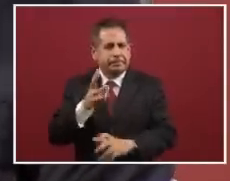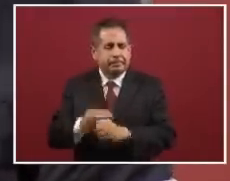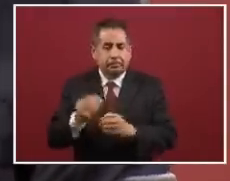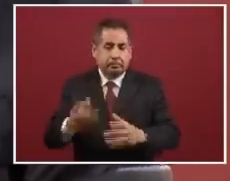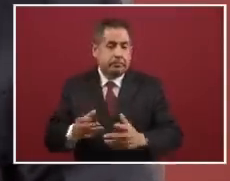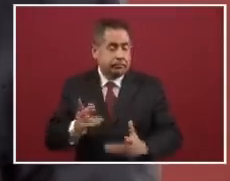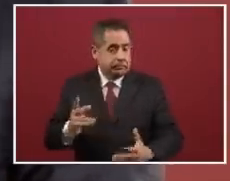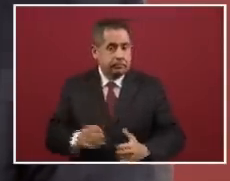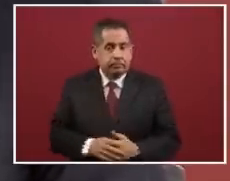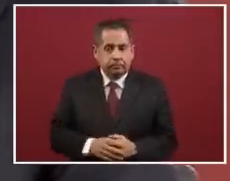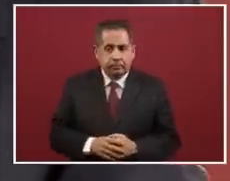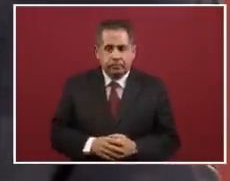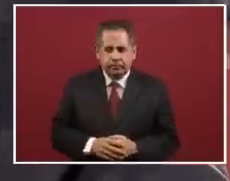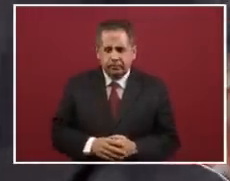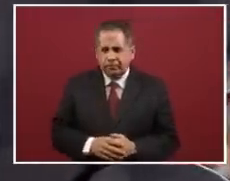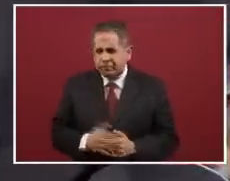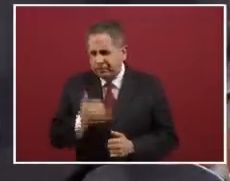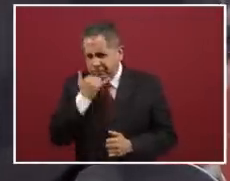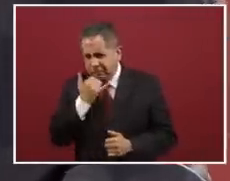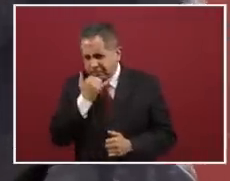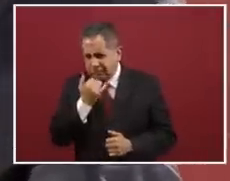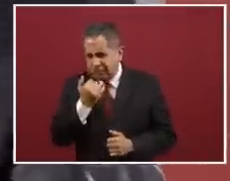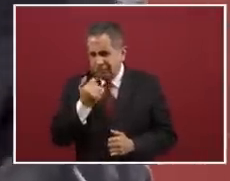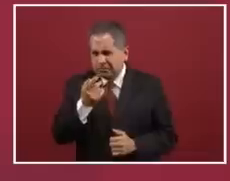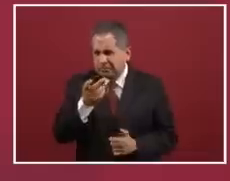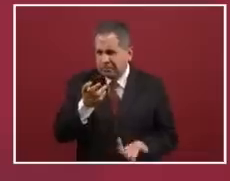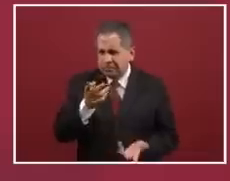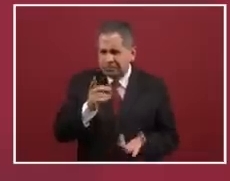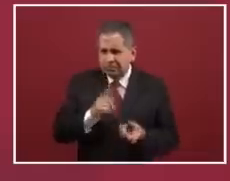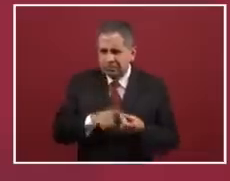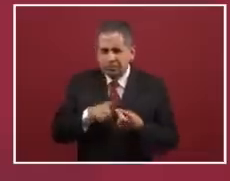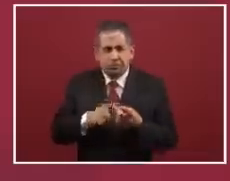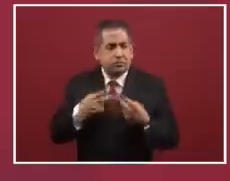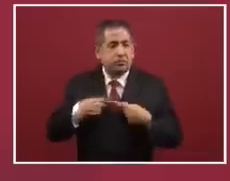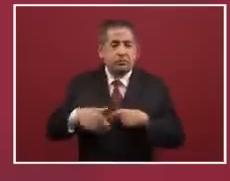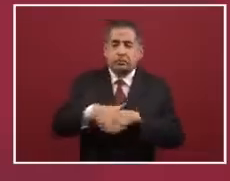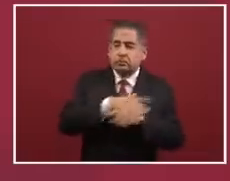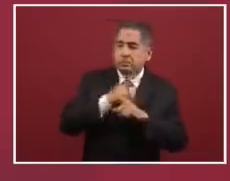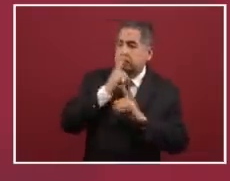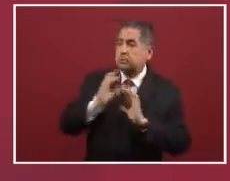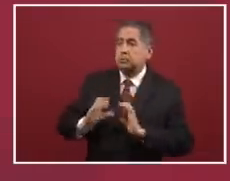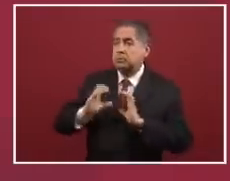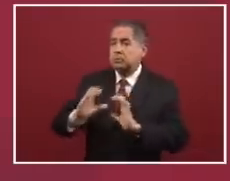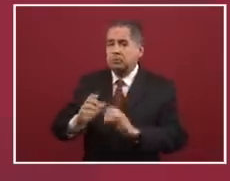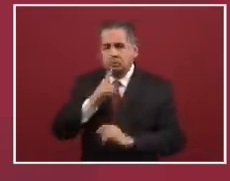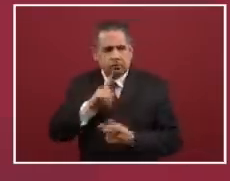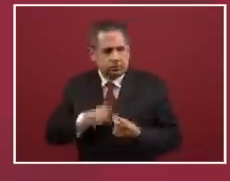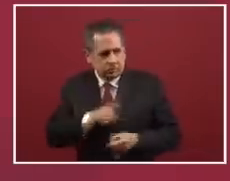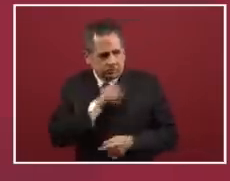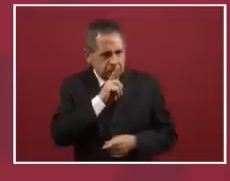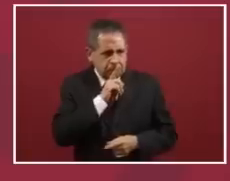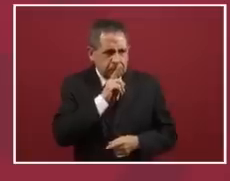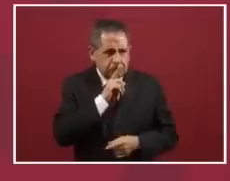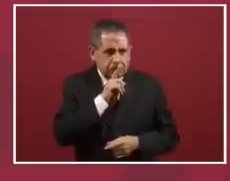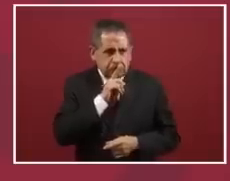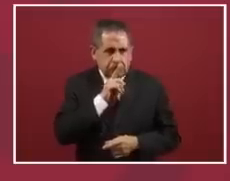Ah, ¿y dónde estaban los ambientalistas? Porque esto